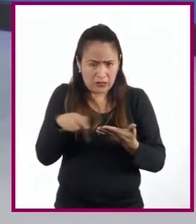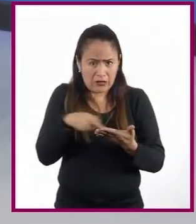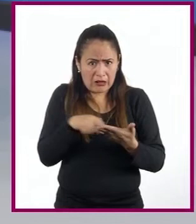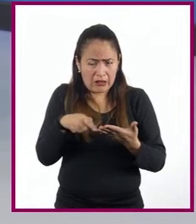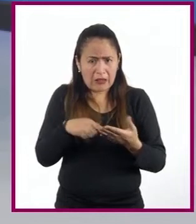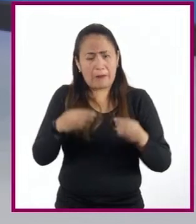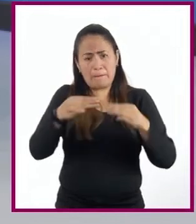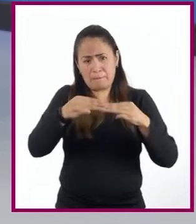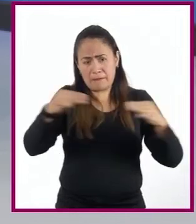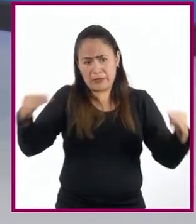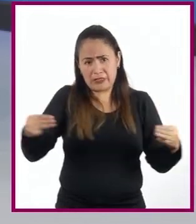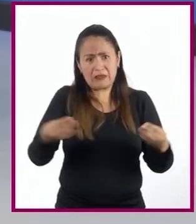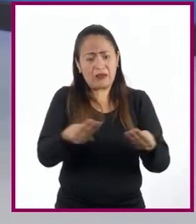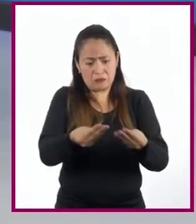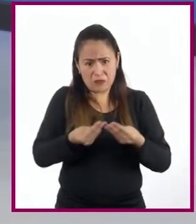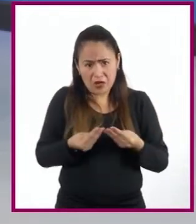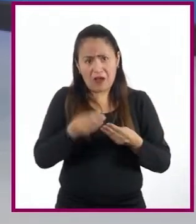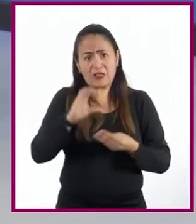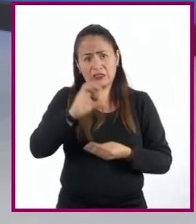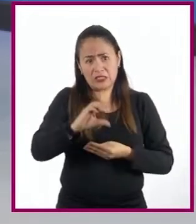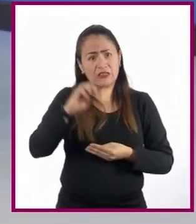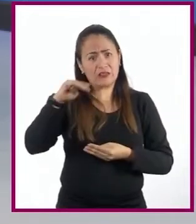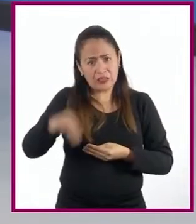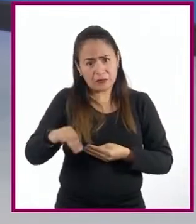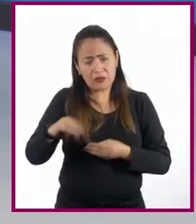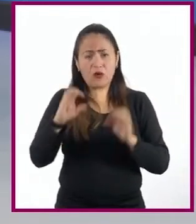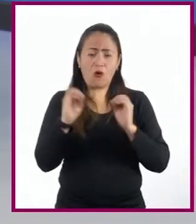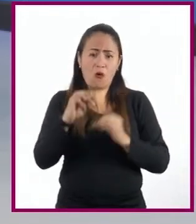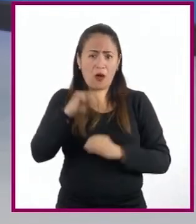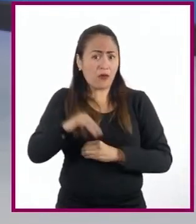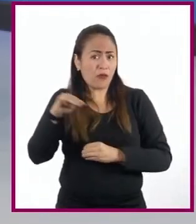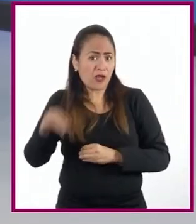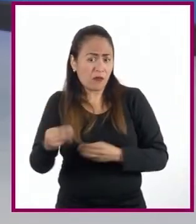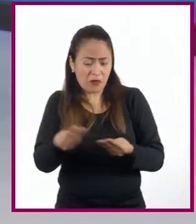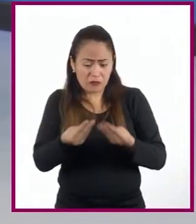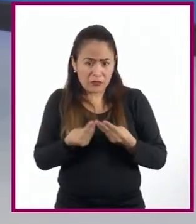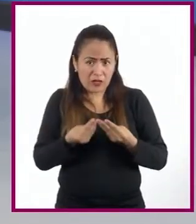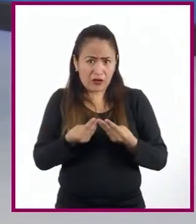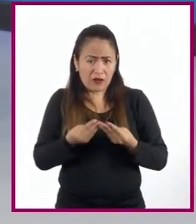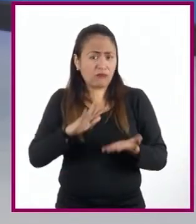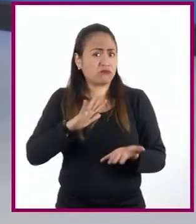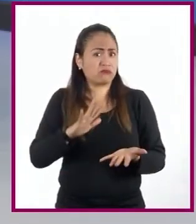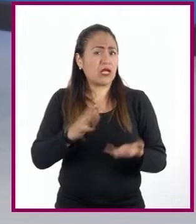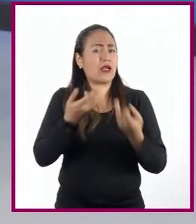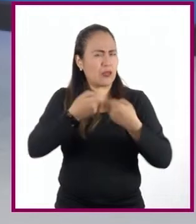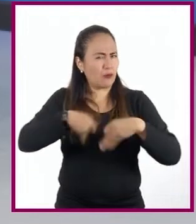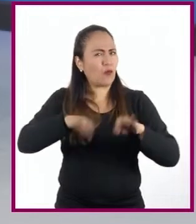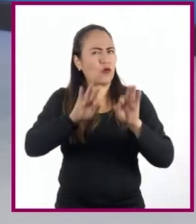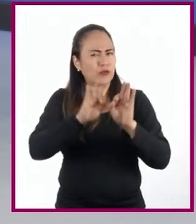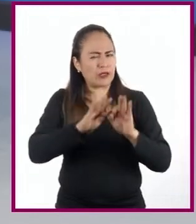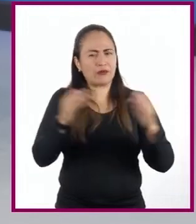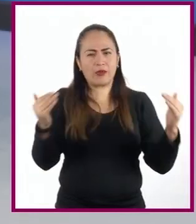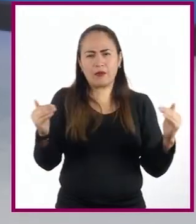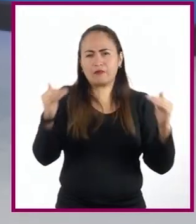intervienen medidas dadas en centímetros y en milímetros? Lo importante es que sean equivalentes. Por